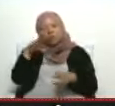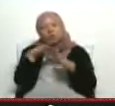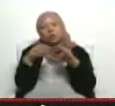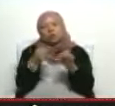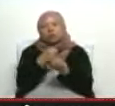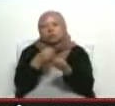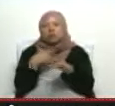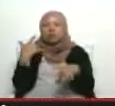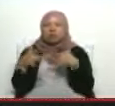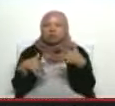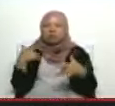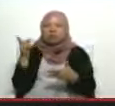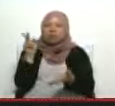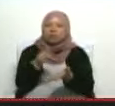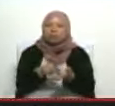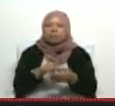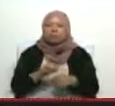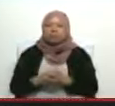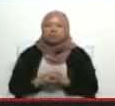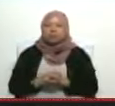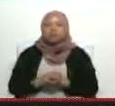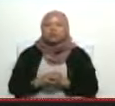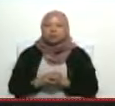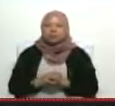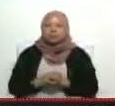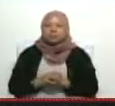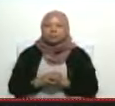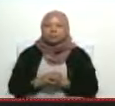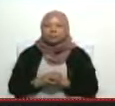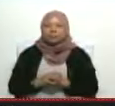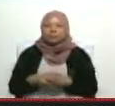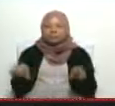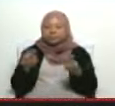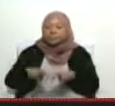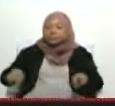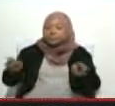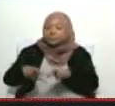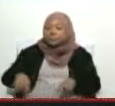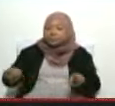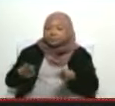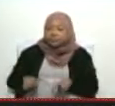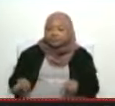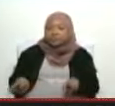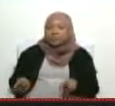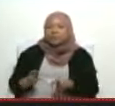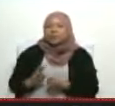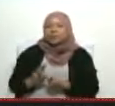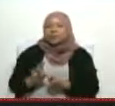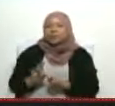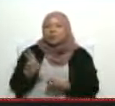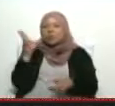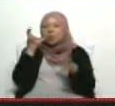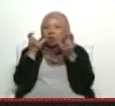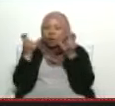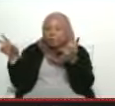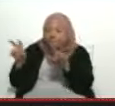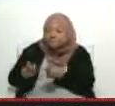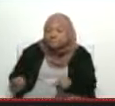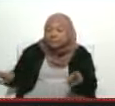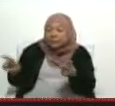están no solamente investigadas, oigan bien,